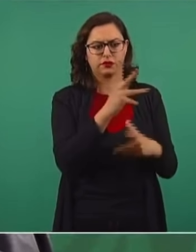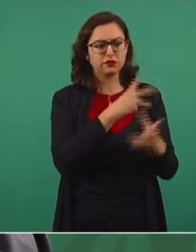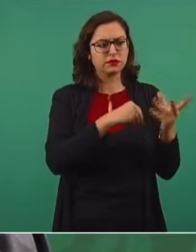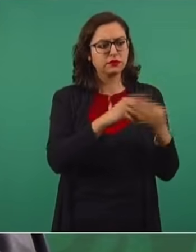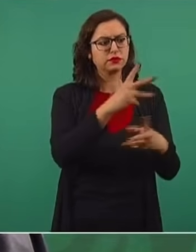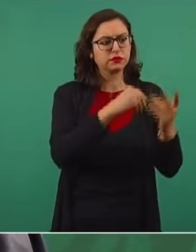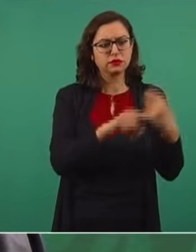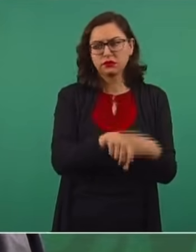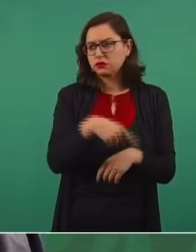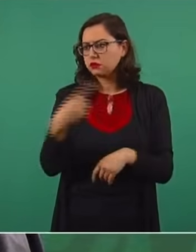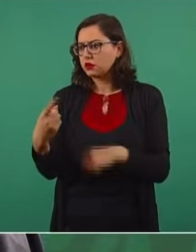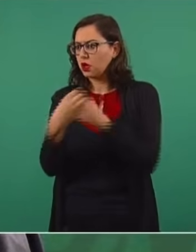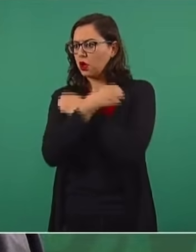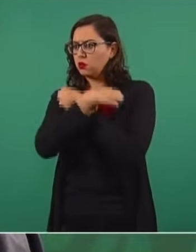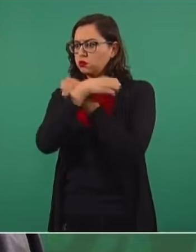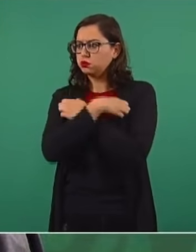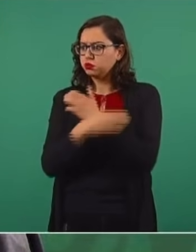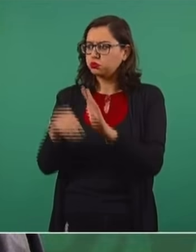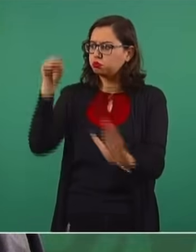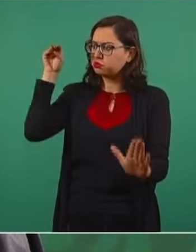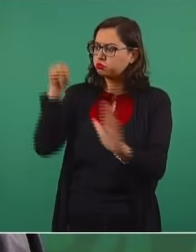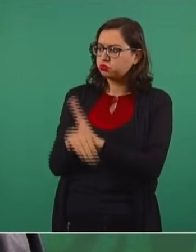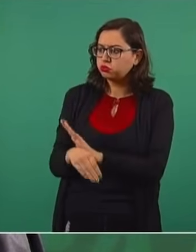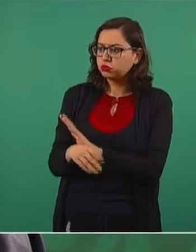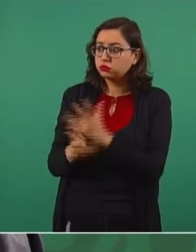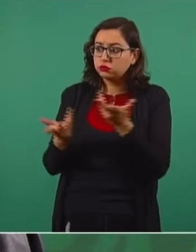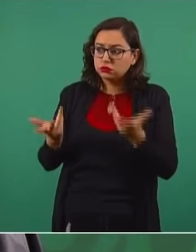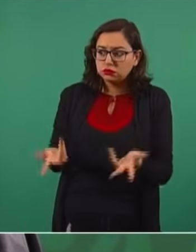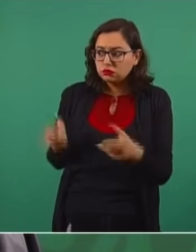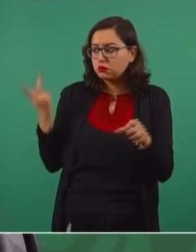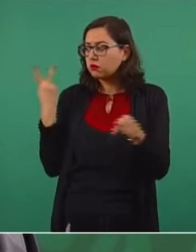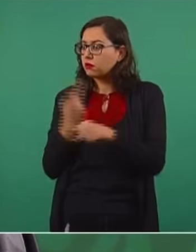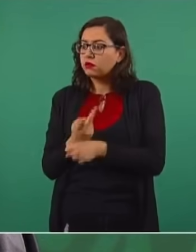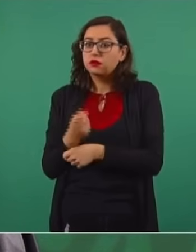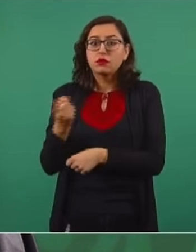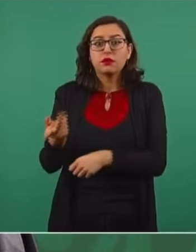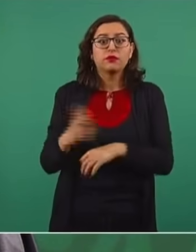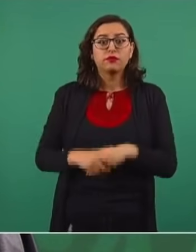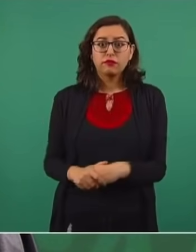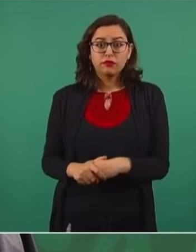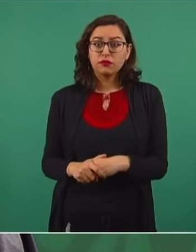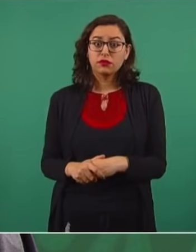pasa con la educación que es fundamental